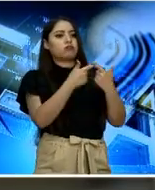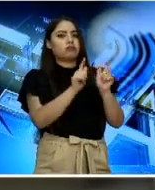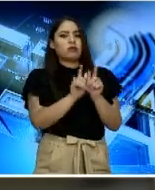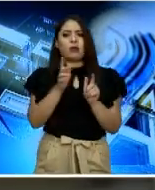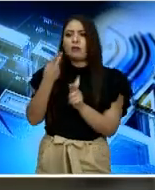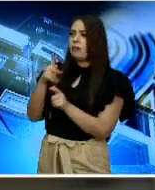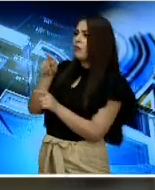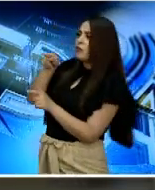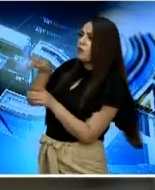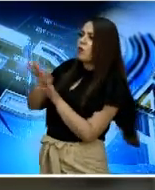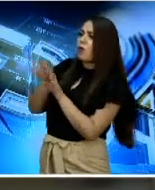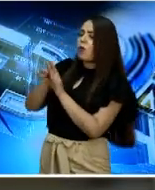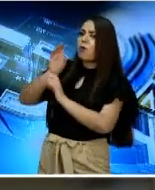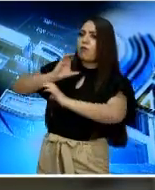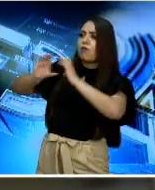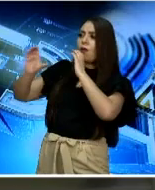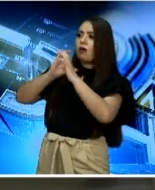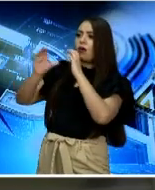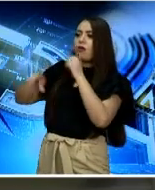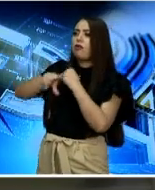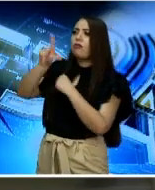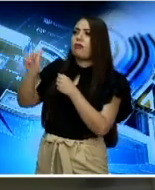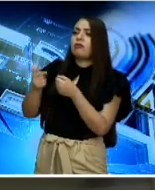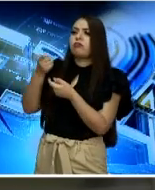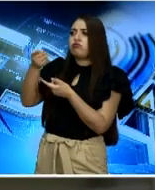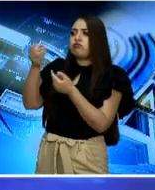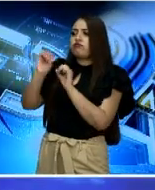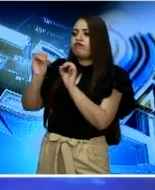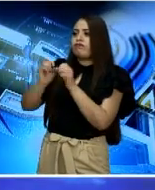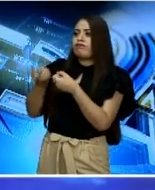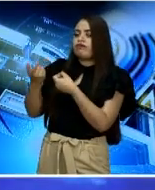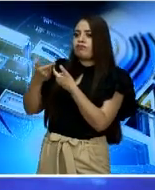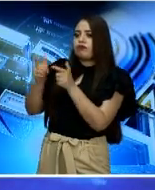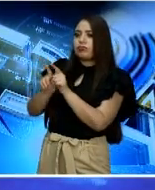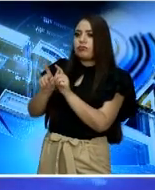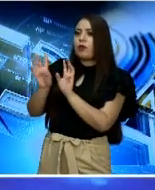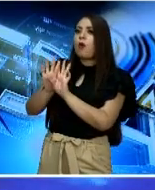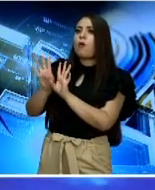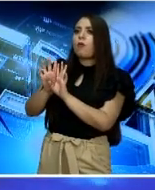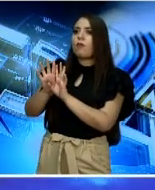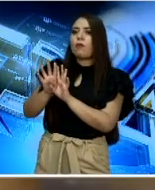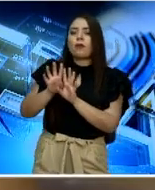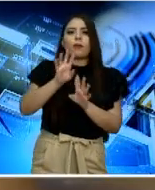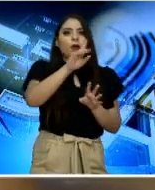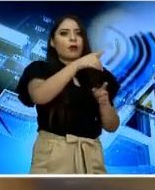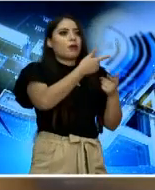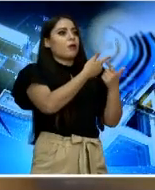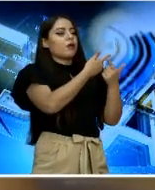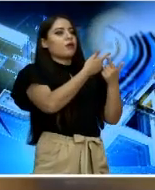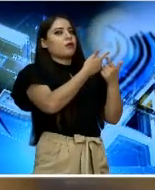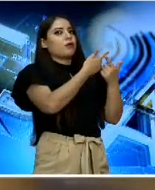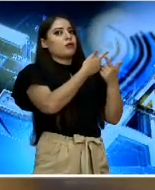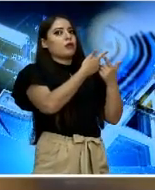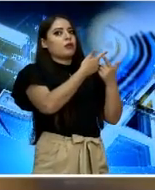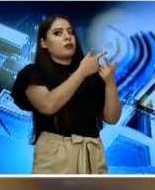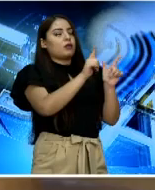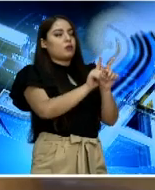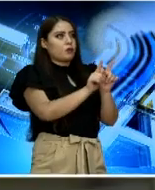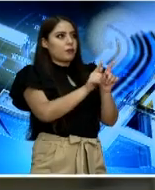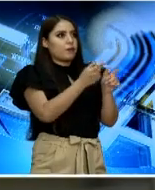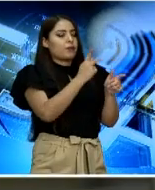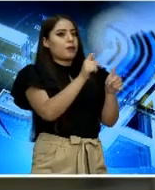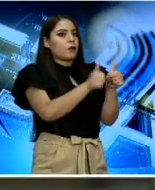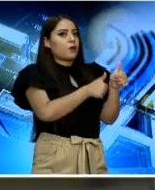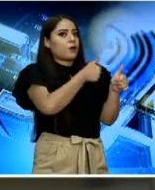comunicabas posteriormente si ya no estabas en el grupo con la maestra Valeria? Por WhatsApp, pero por privado, o sea, directamente yo con ella. Ajá. Directamente con ella. ¿El